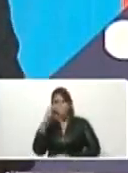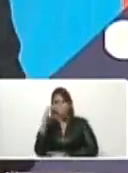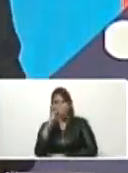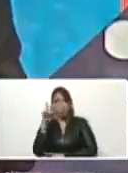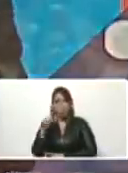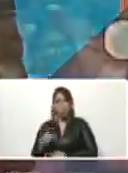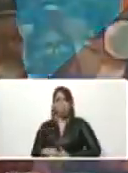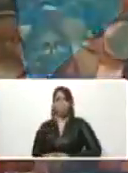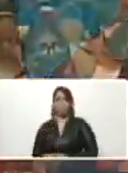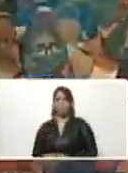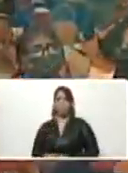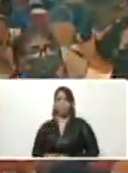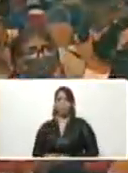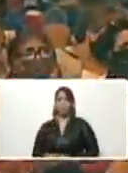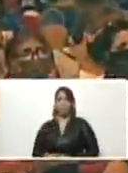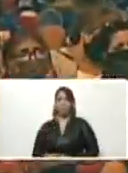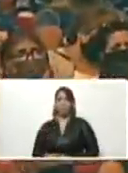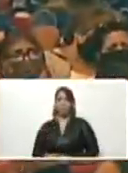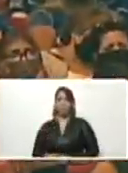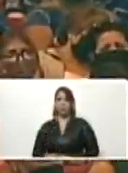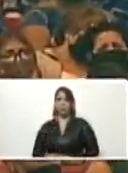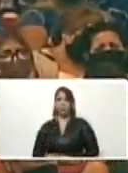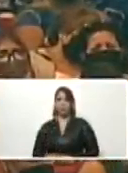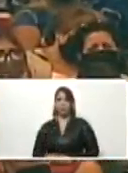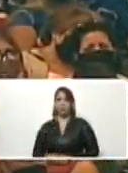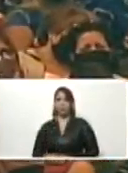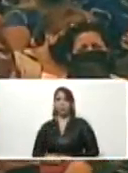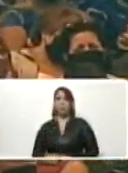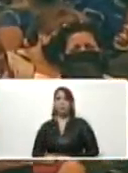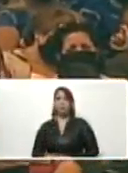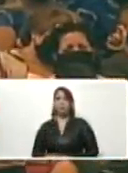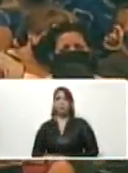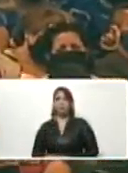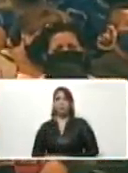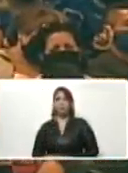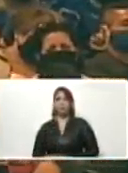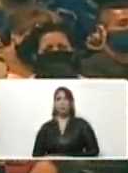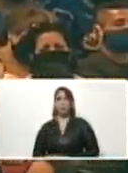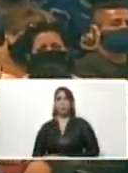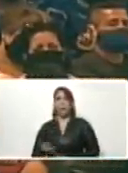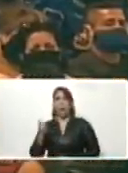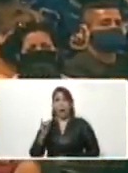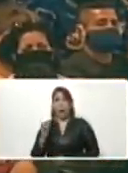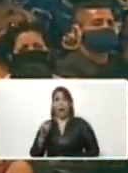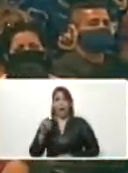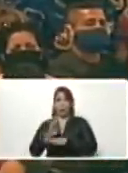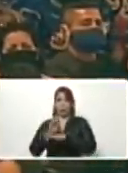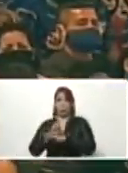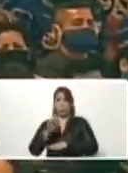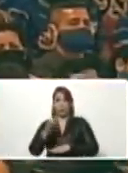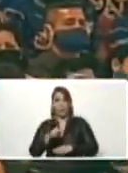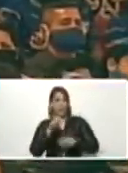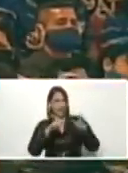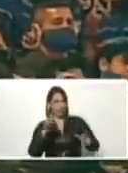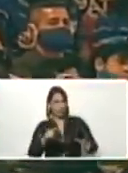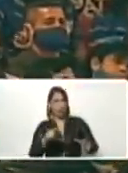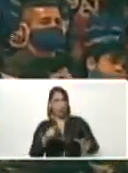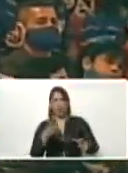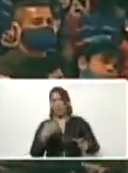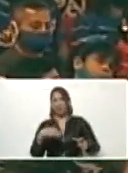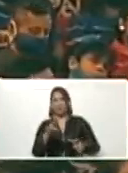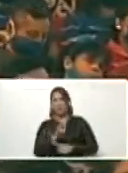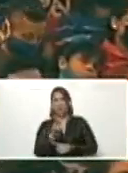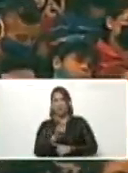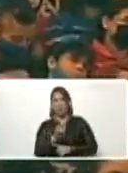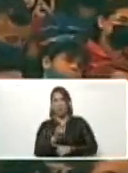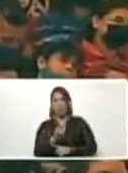decirlo. Hay colombianos, la República de Colombia. Hay quiteños, guayaquileños. Había combatientes de Venezuela. ¿De qué parte de